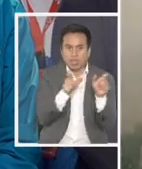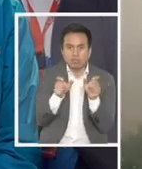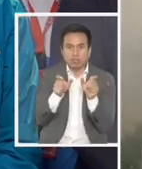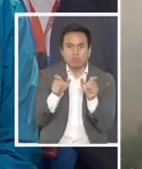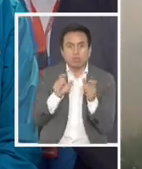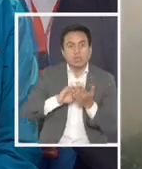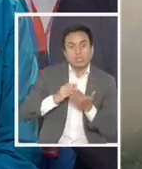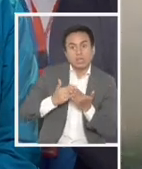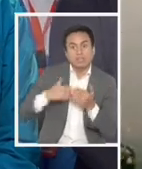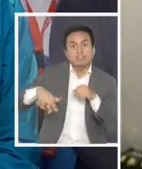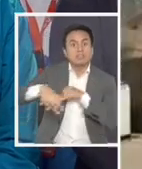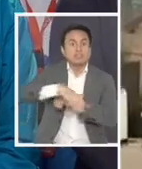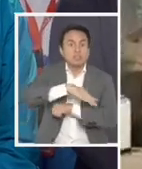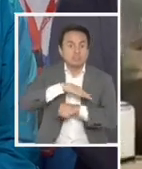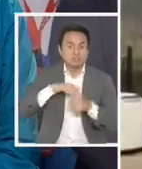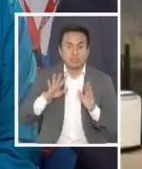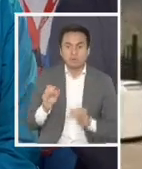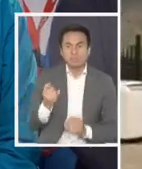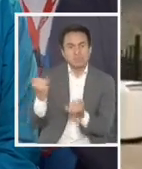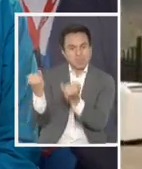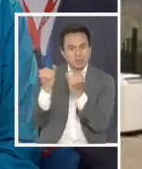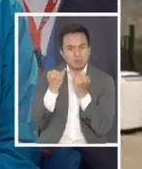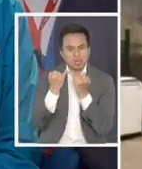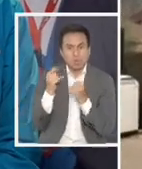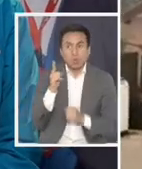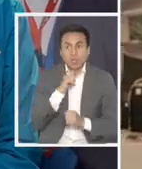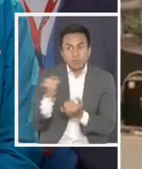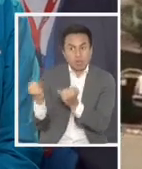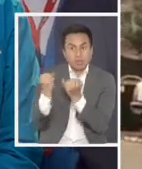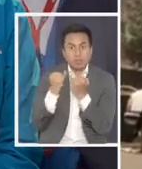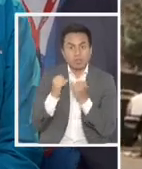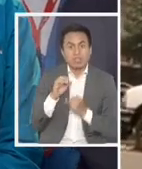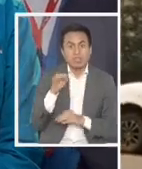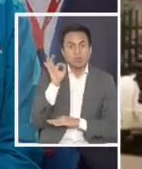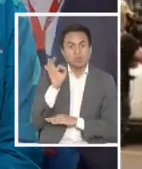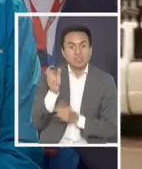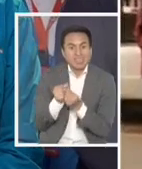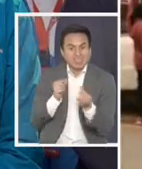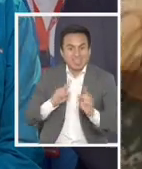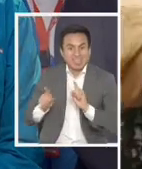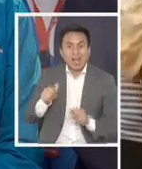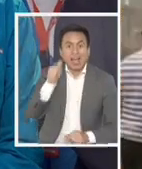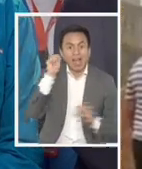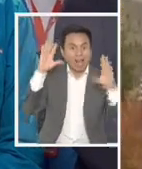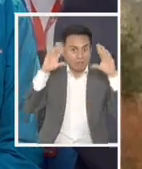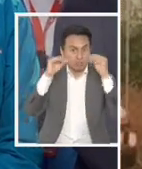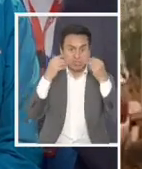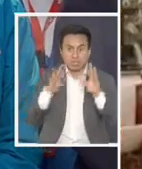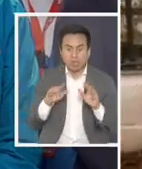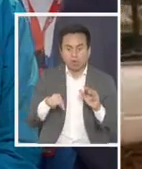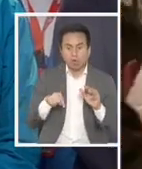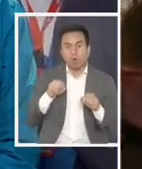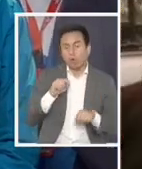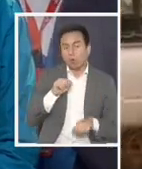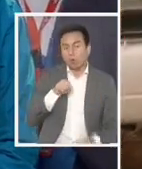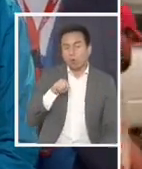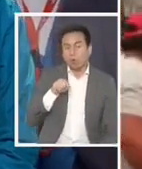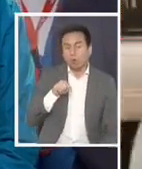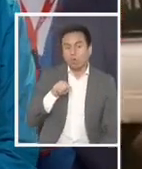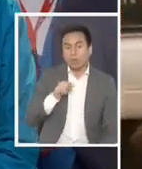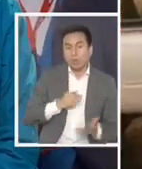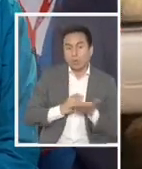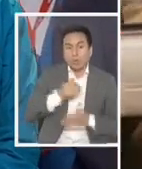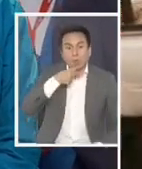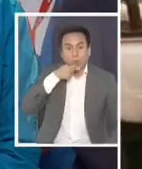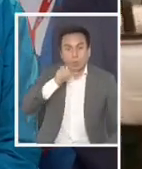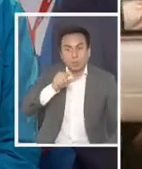estar al tanto de toda la situación tuvimos el primer reporte o sea el último reporte del Cobre nacional anoche hoy día vamos a tener y